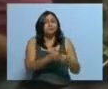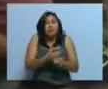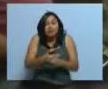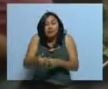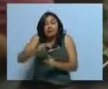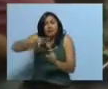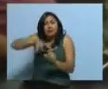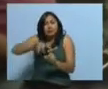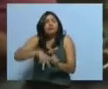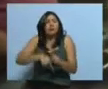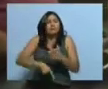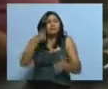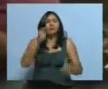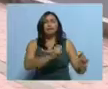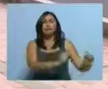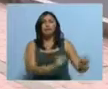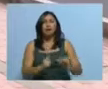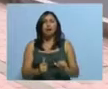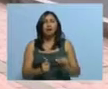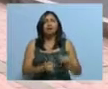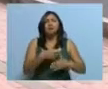empezando a pagar las primeras,